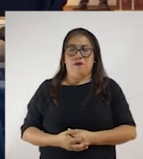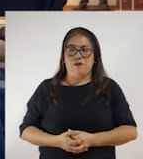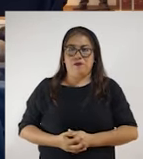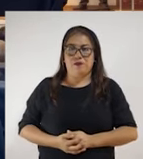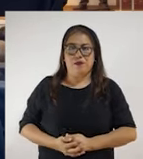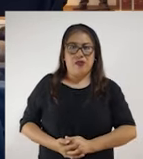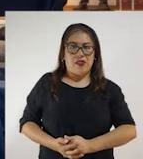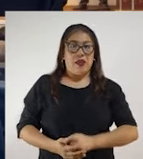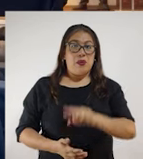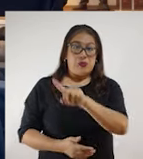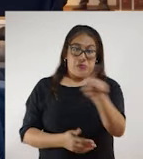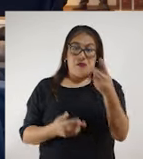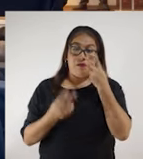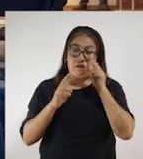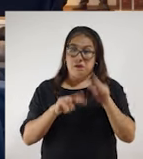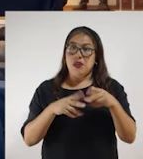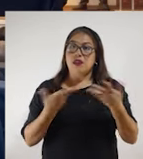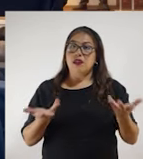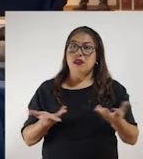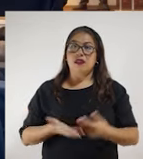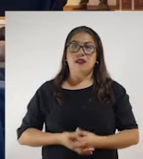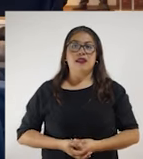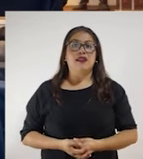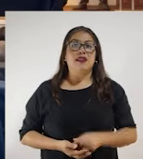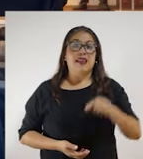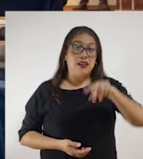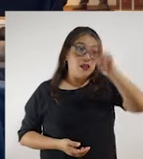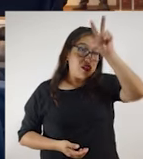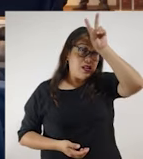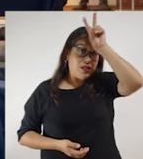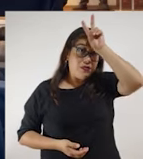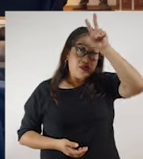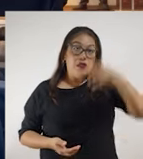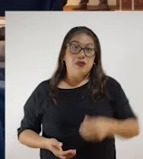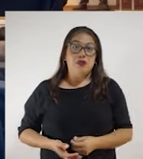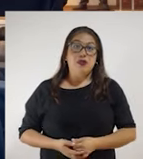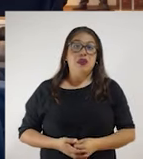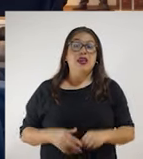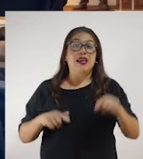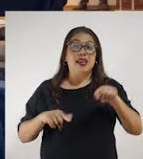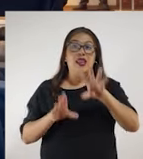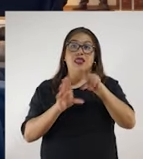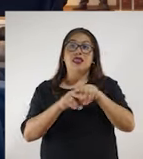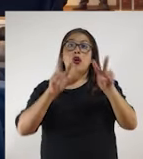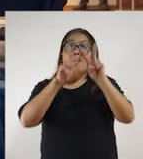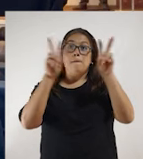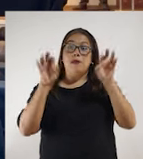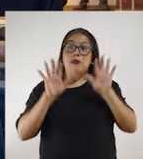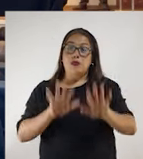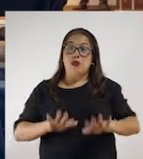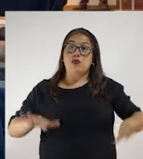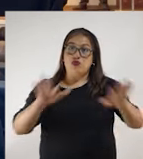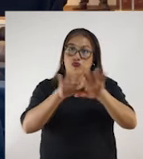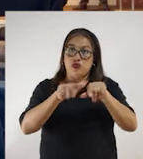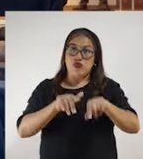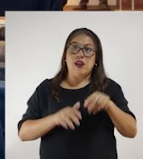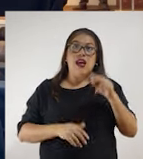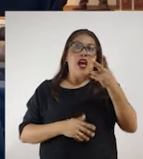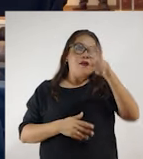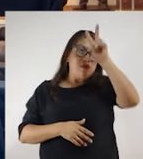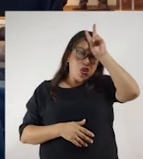Entonces, miren ustedes, además, el Perú, en el marco del Pacto Internacional